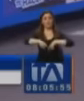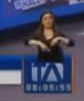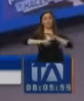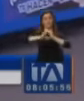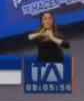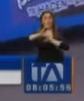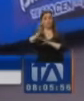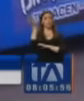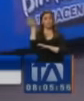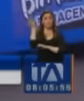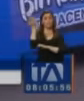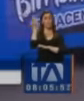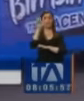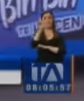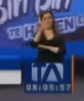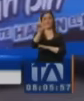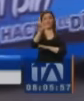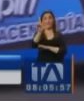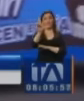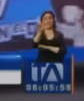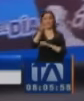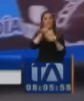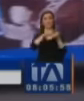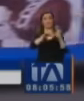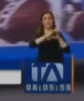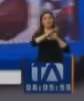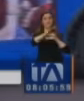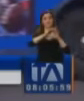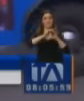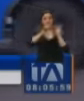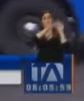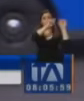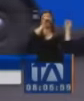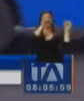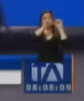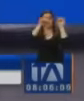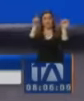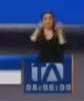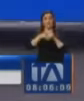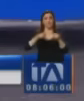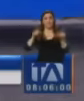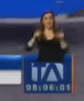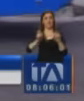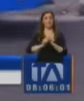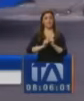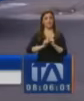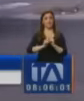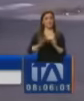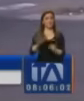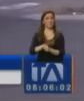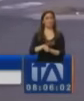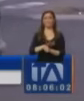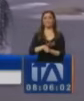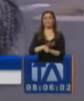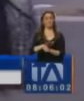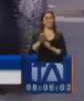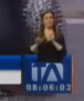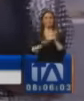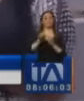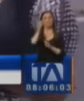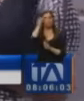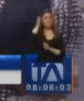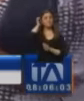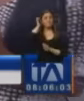de estos vehículos. Son tres cooperativas que sirven en este sector, pero que aseguran que no abastece a todos los moradores de ese